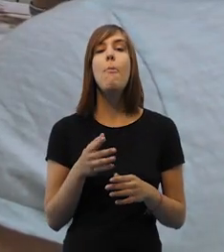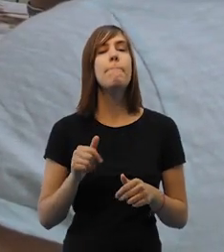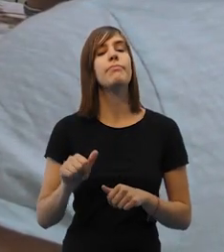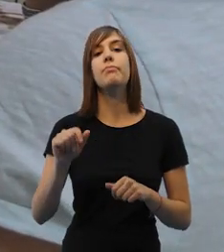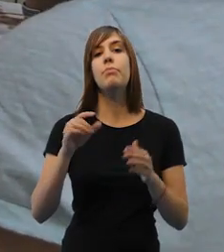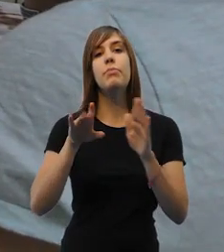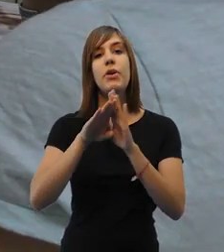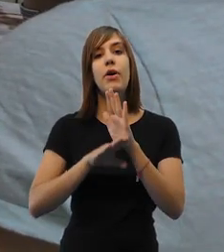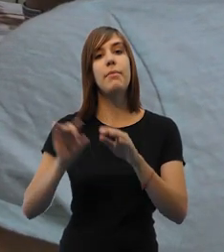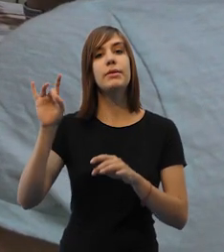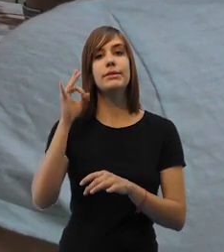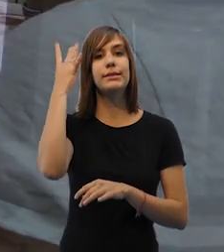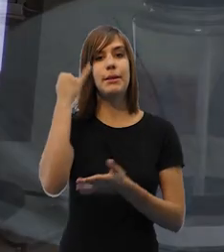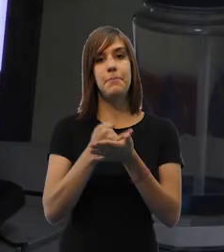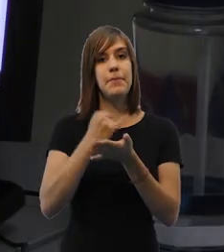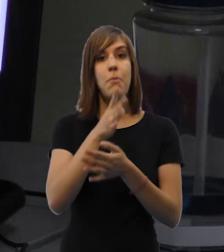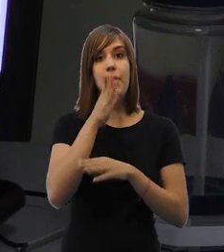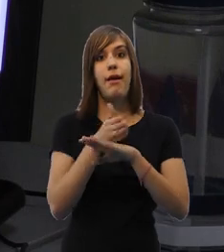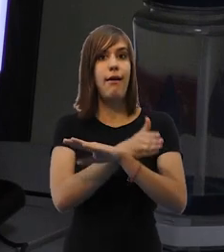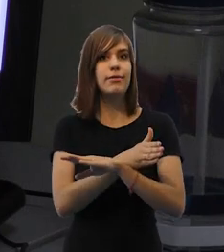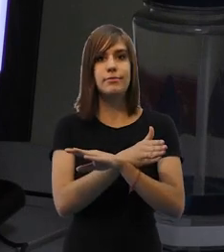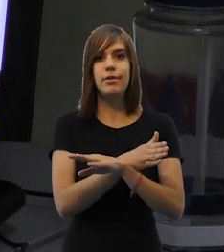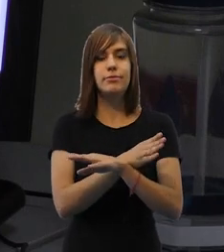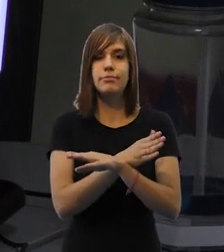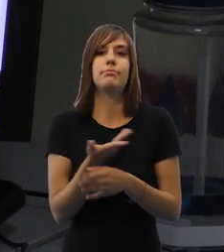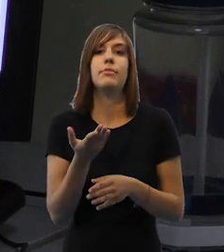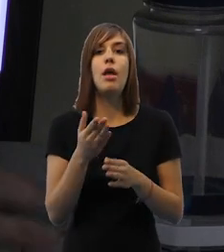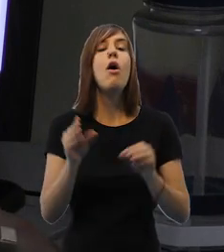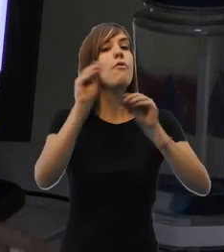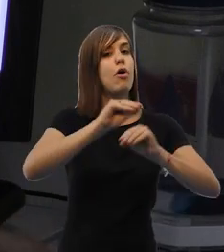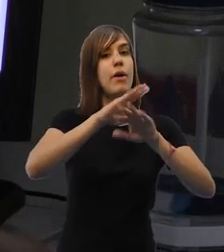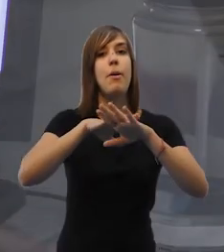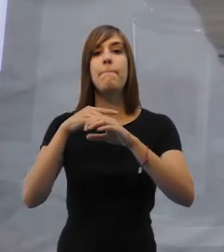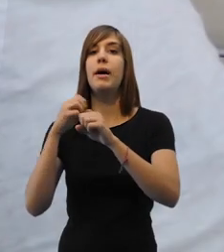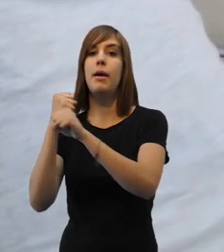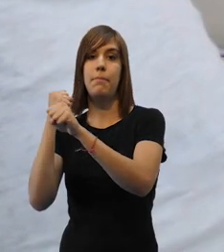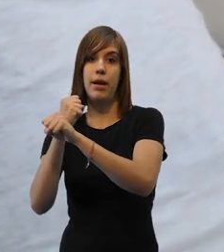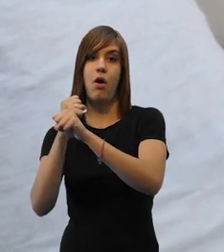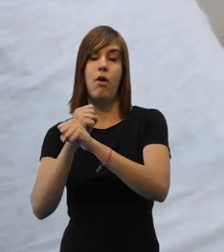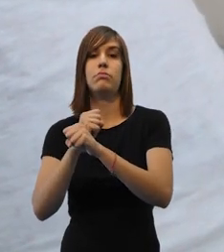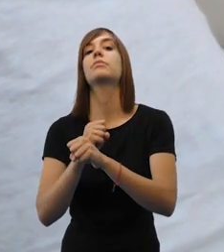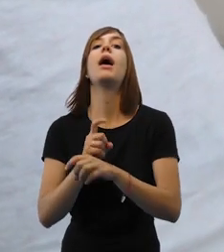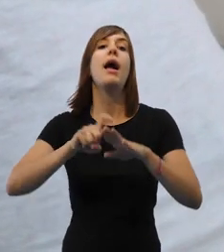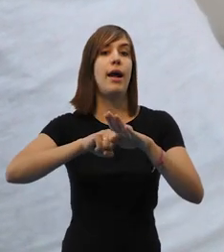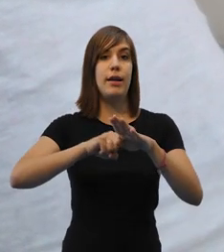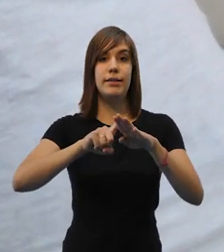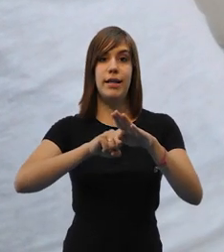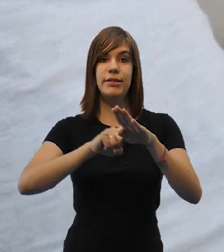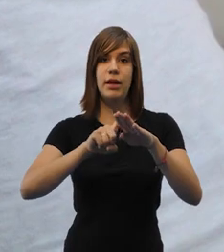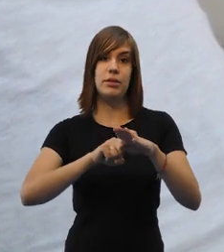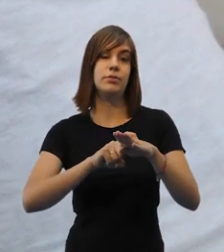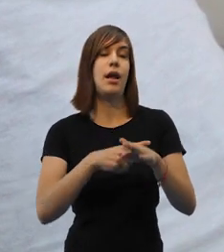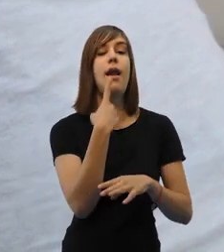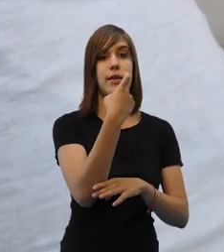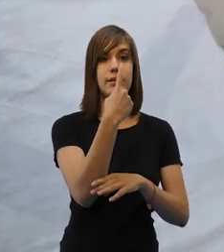piloto y experimental, ya que no se había hecho anteriormente programas de formación para el empleo adaptados a las características